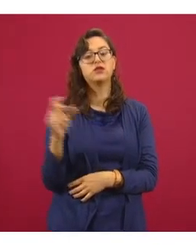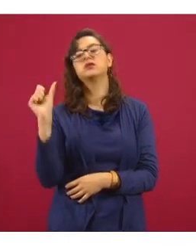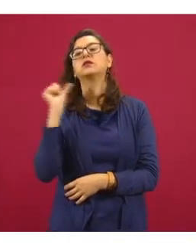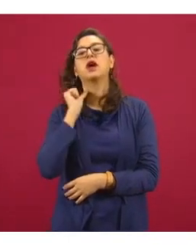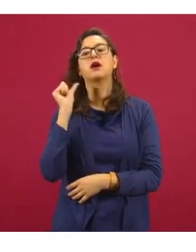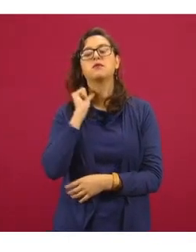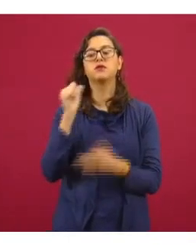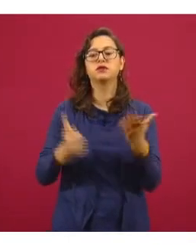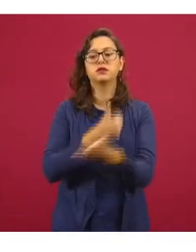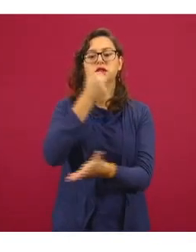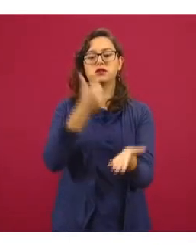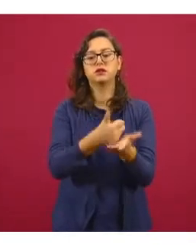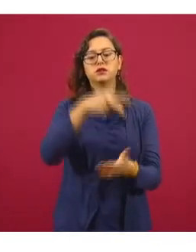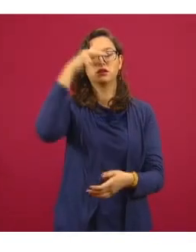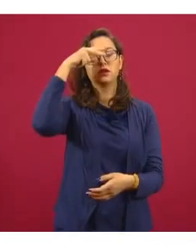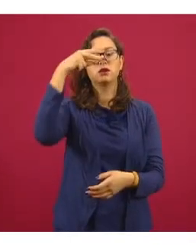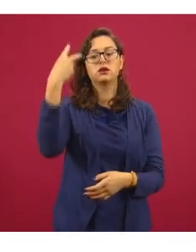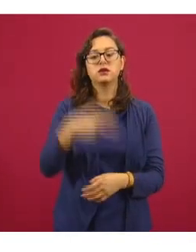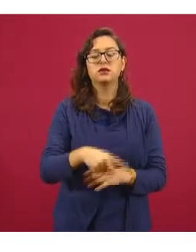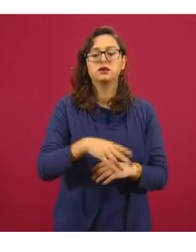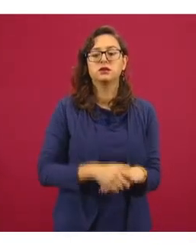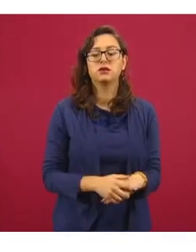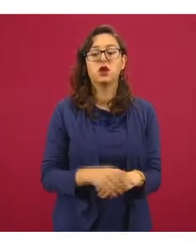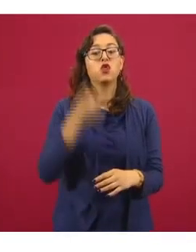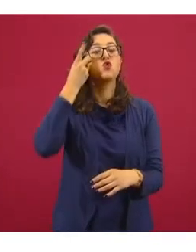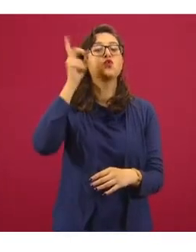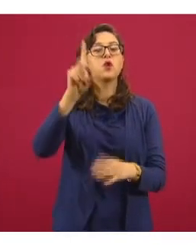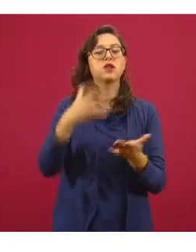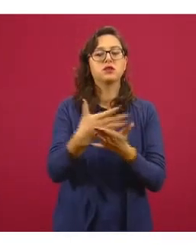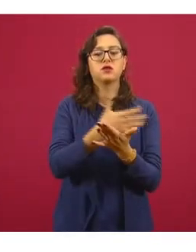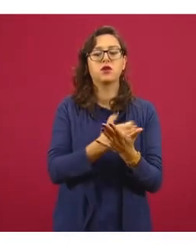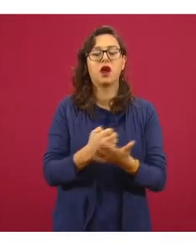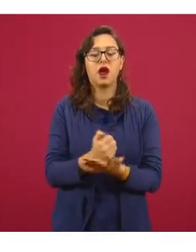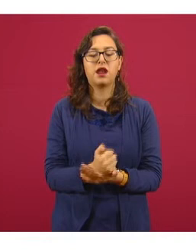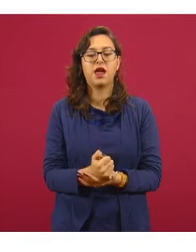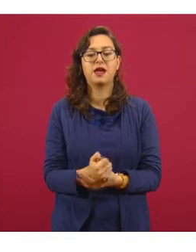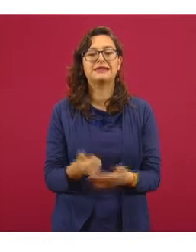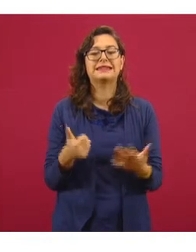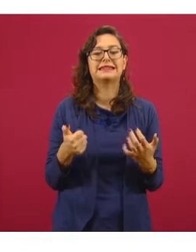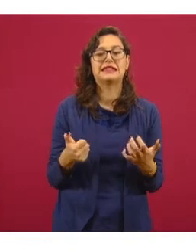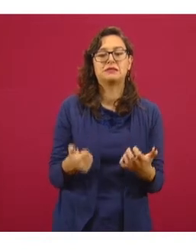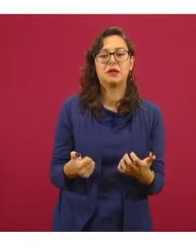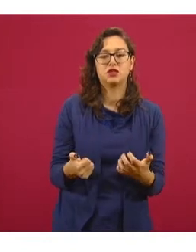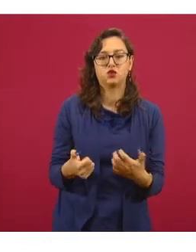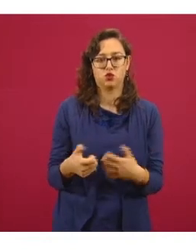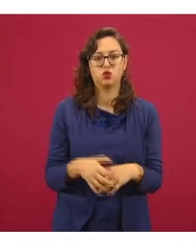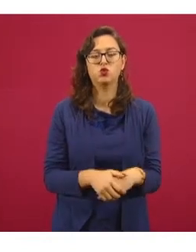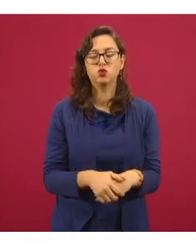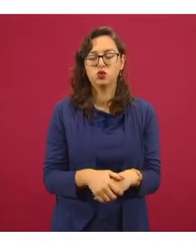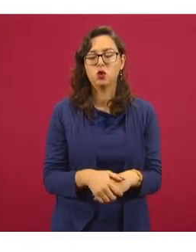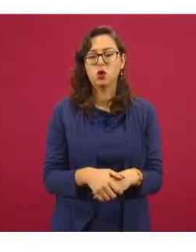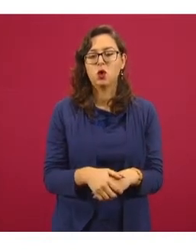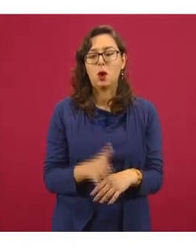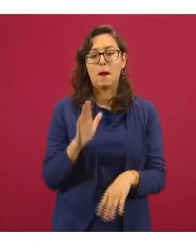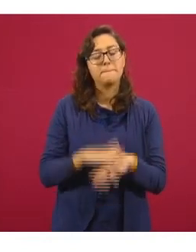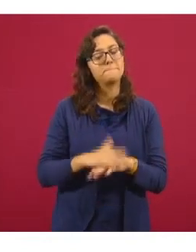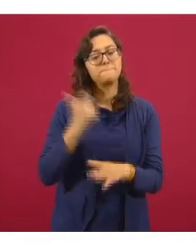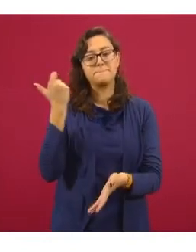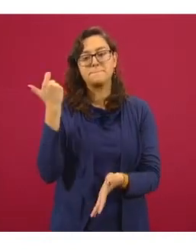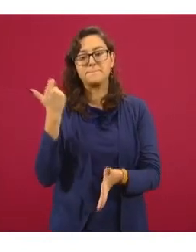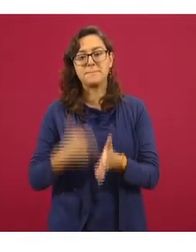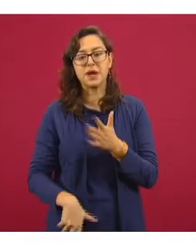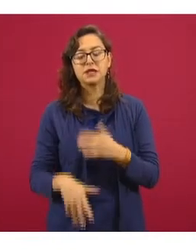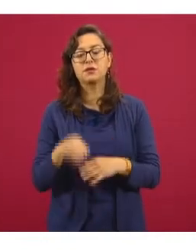aquí en la Ciudad de México, con un margen de 6 pesos 63 centavos Los Angelitos. Y la más económica,